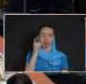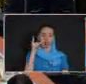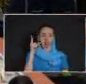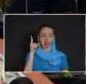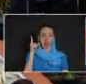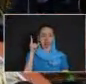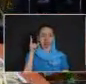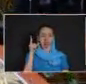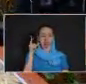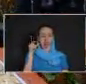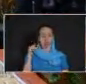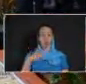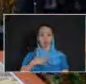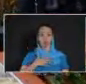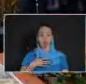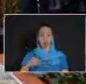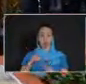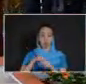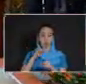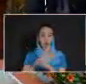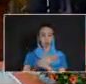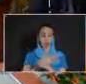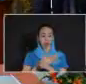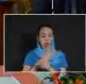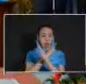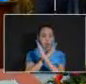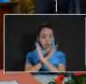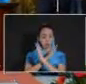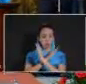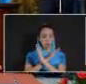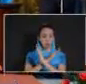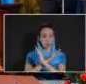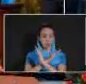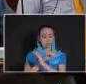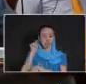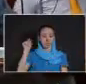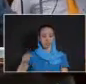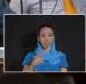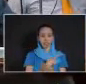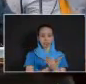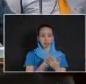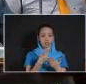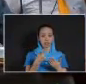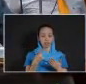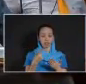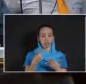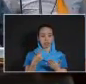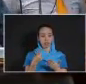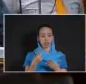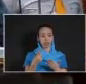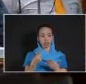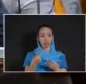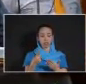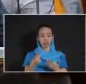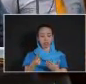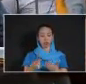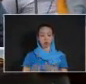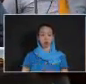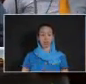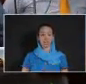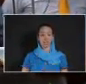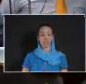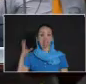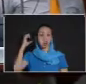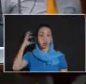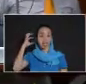me lo guardó, nos lo guardó esta semana. Le asaltaron